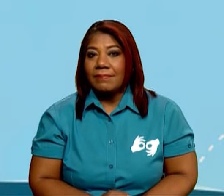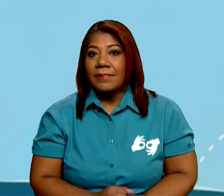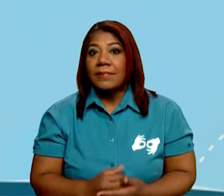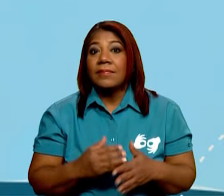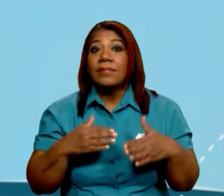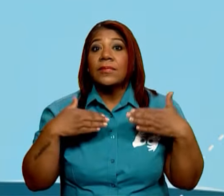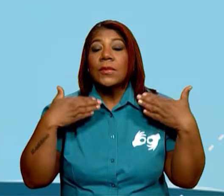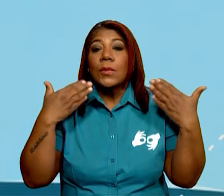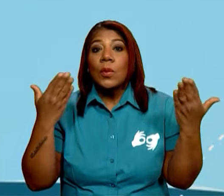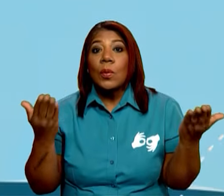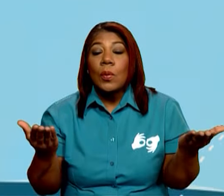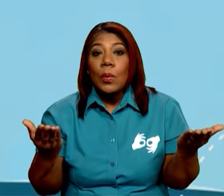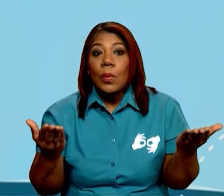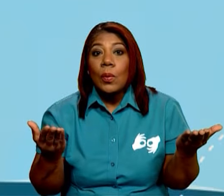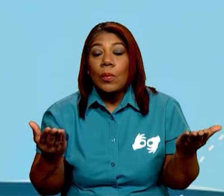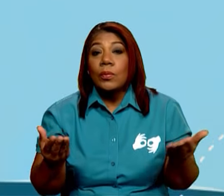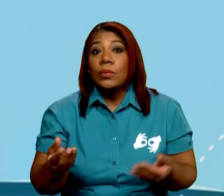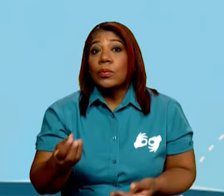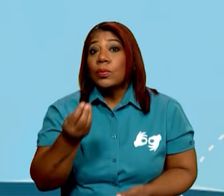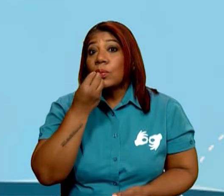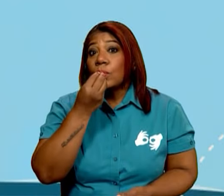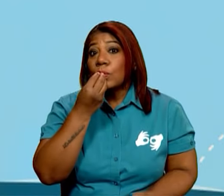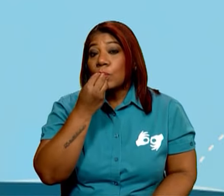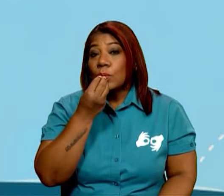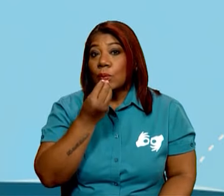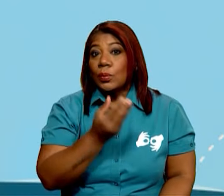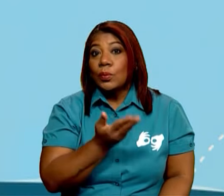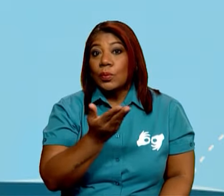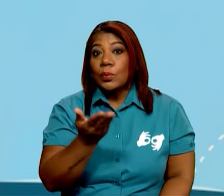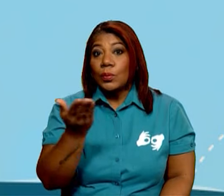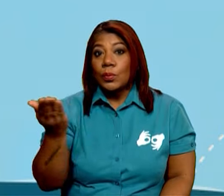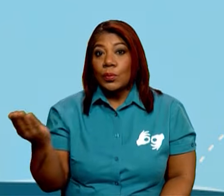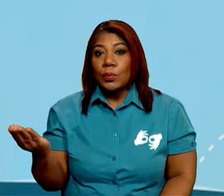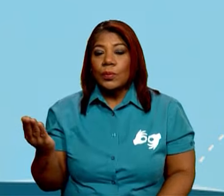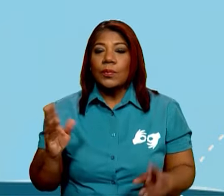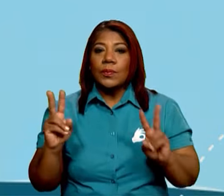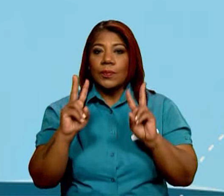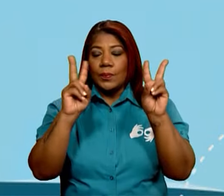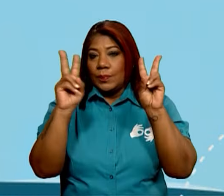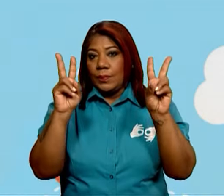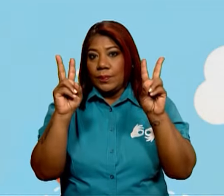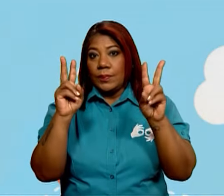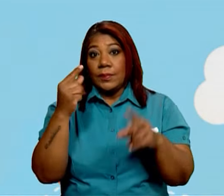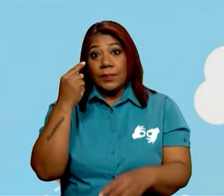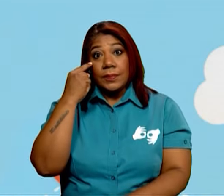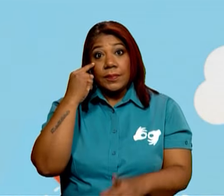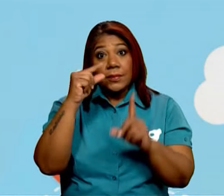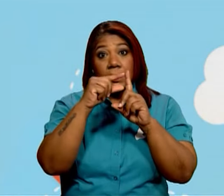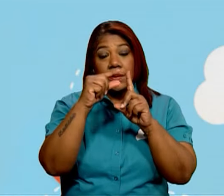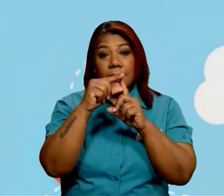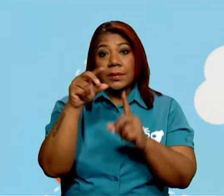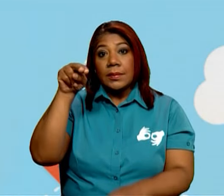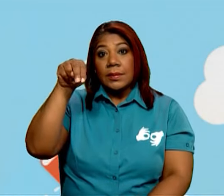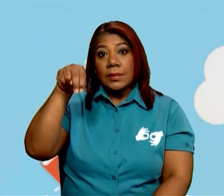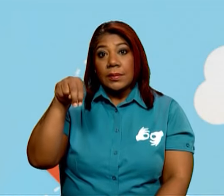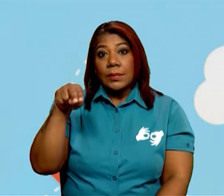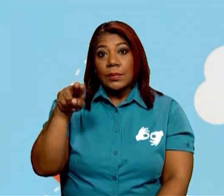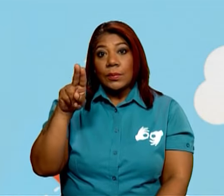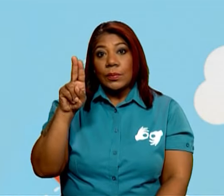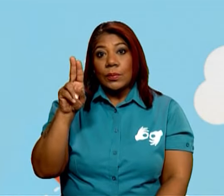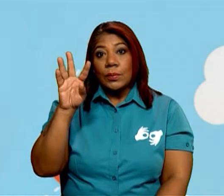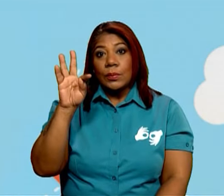se nutren los seres vivos. ¿Ok? ¿A través de qué se nutren? Vamos a verlo.